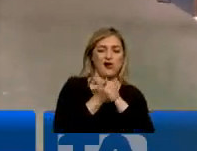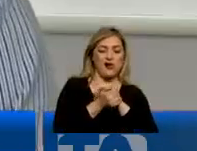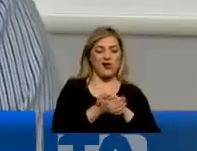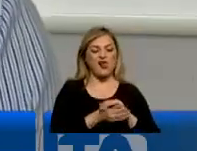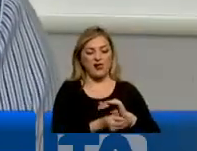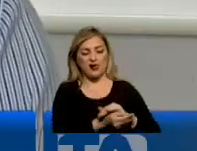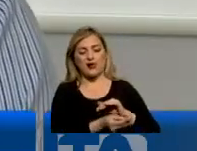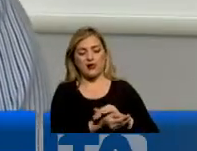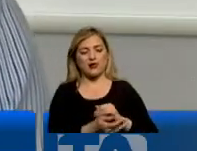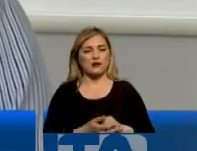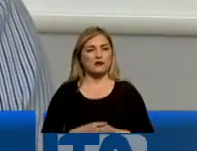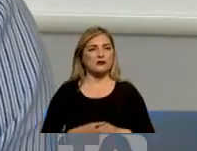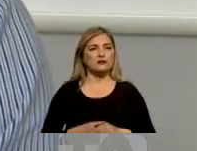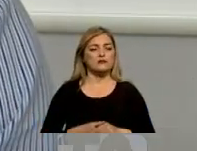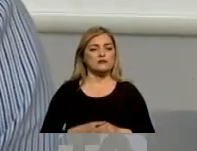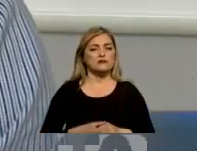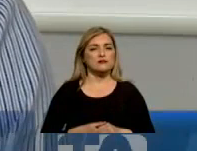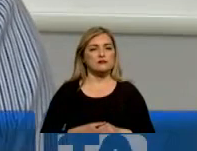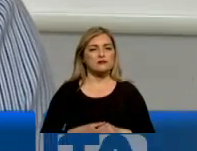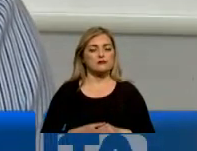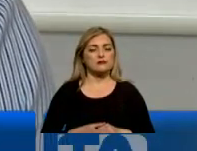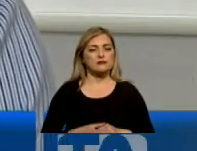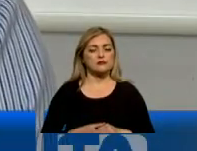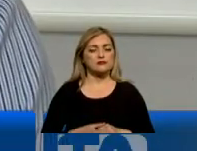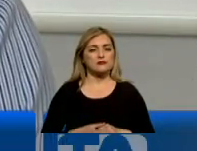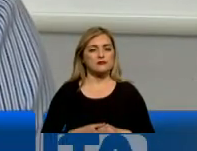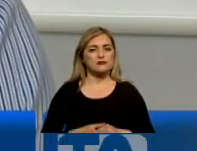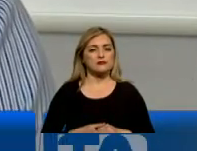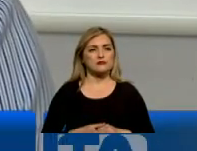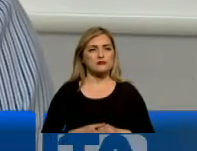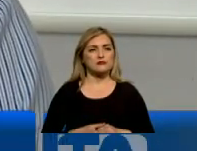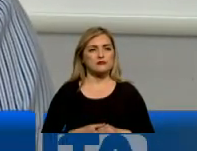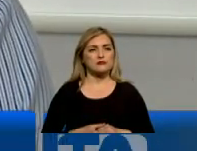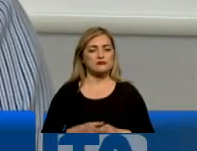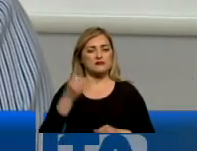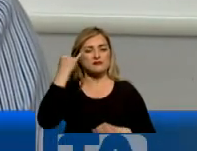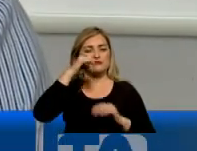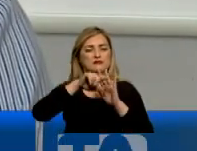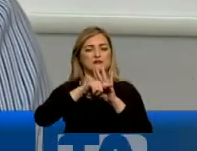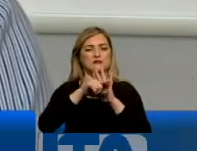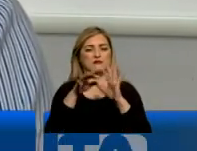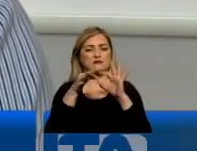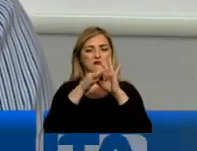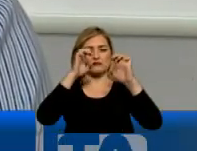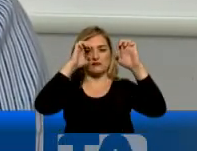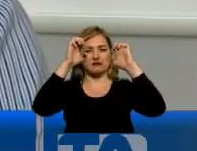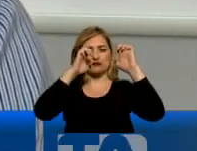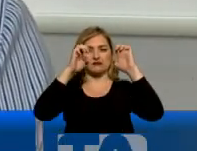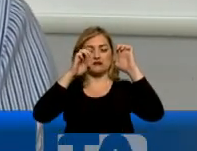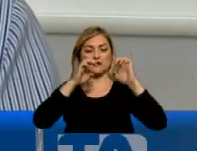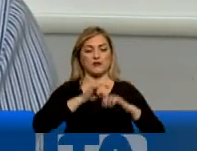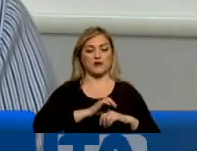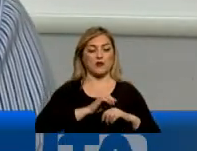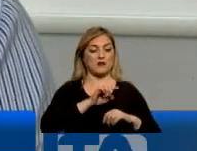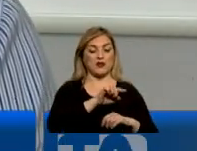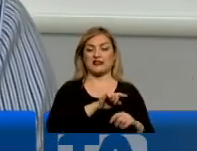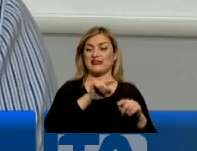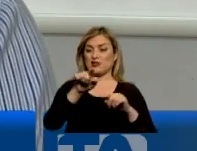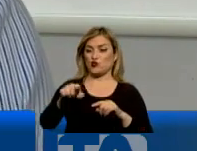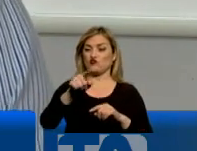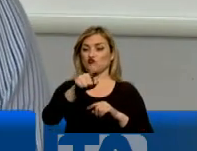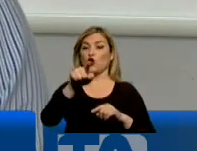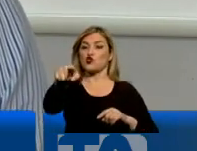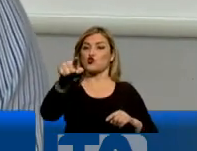amarres. Esa mala idea que se quiere vender de decir que la alianza estratégica es entregar a alguien a dedo es absolutamente